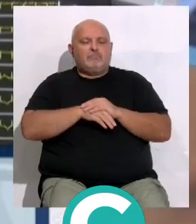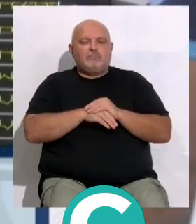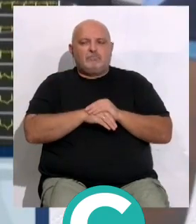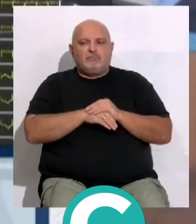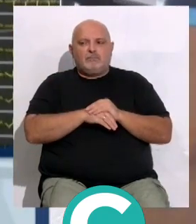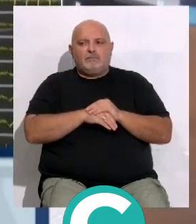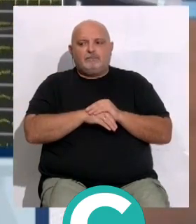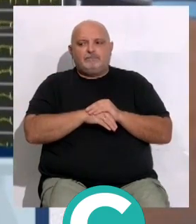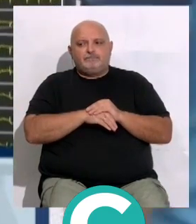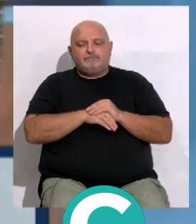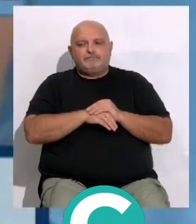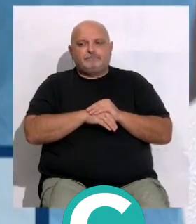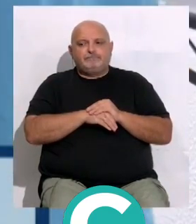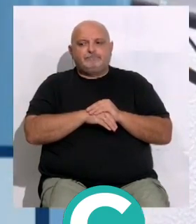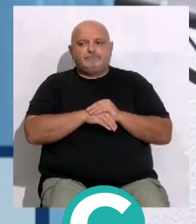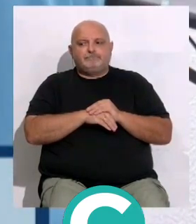edugution@uca.es.